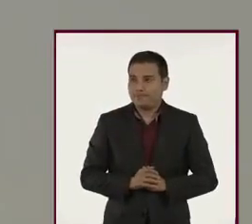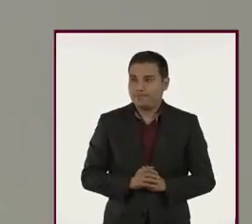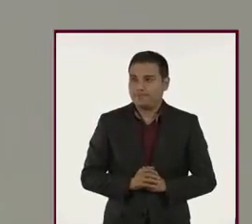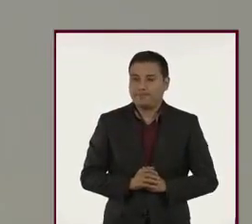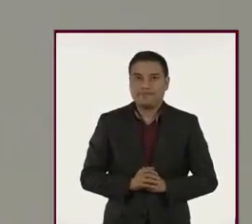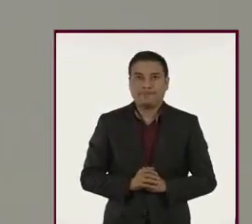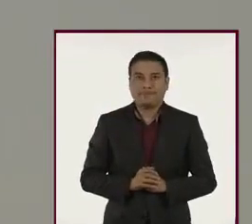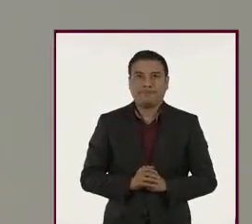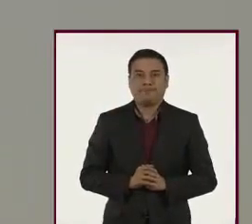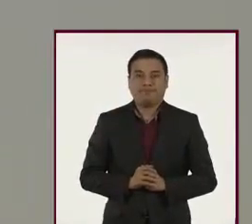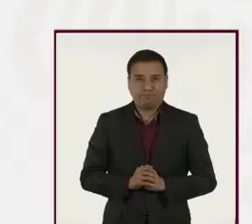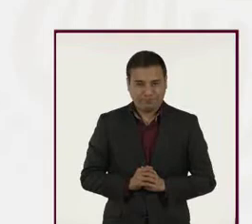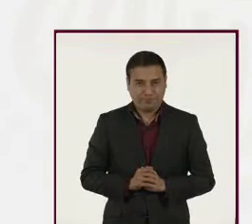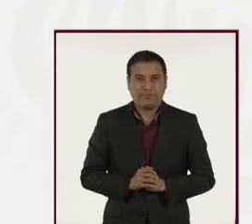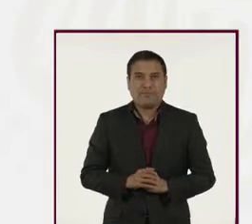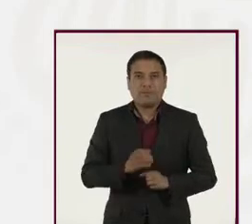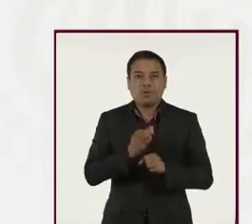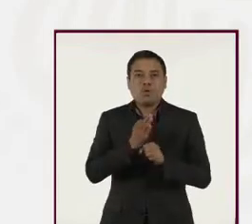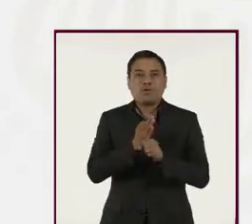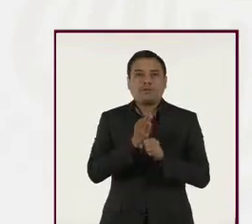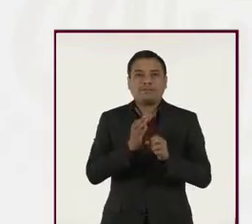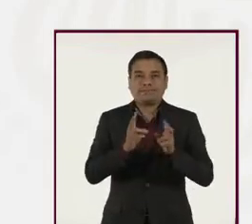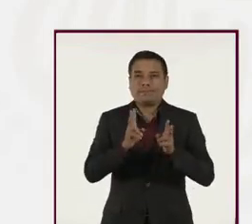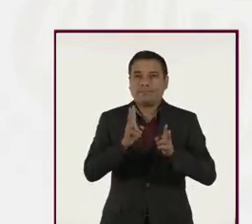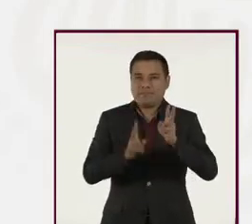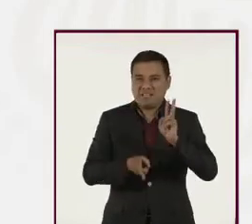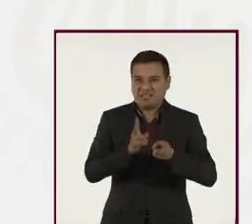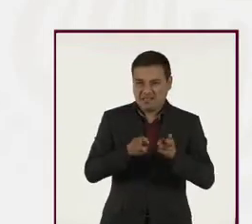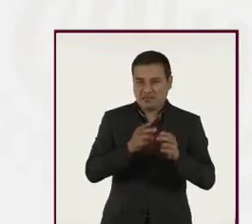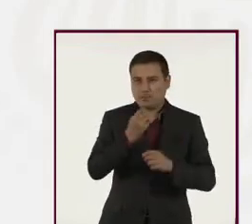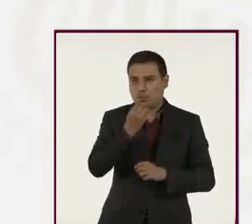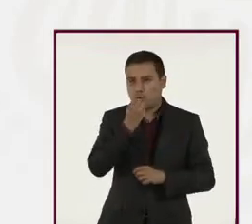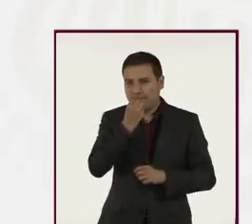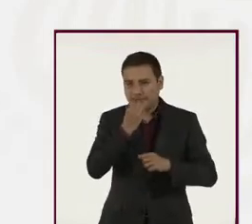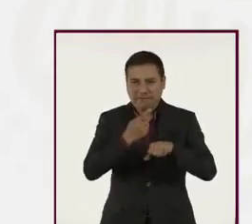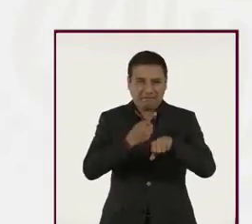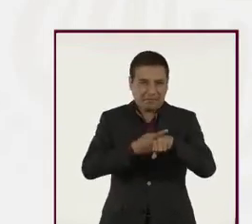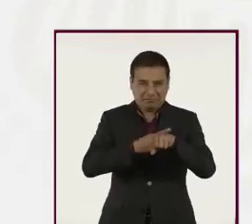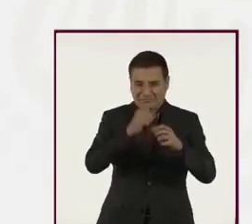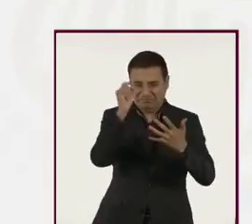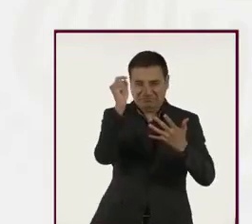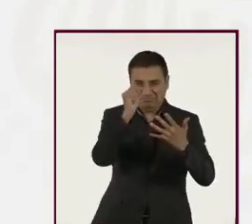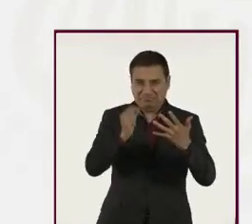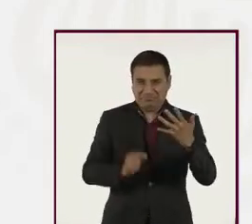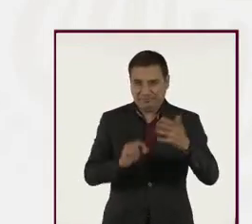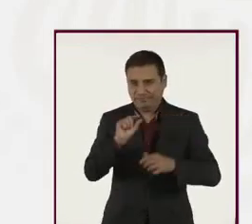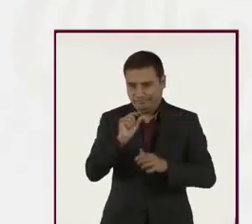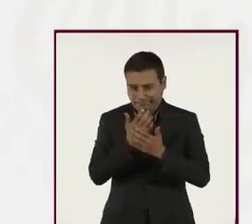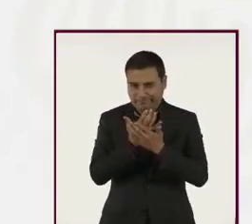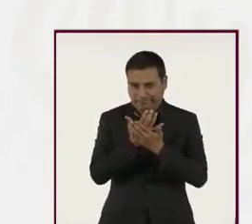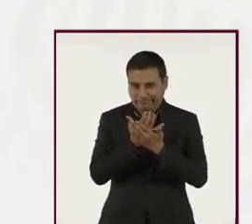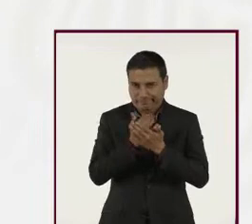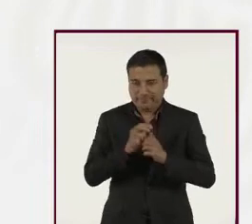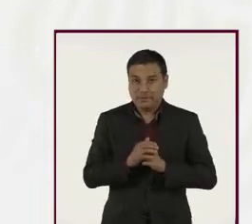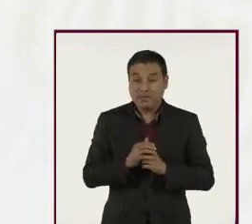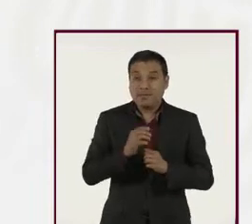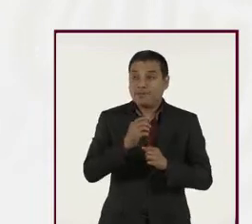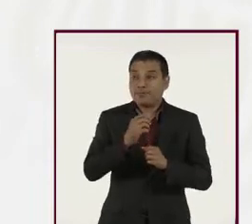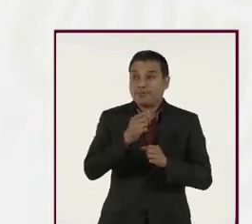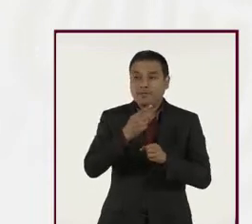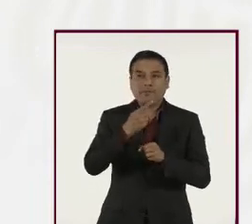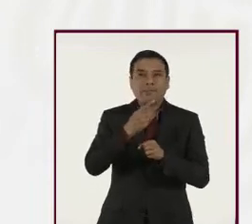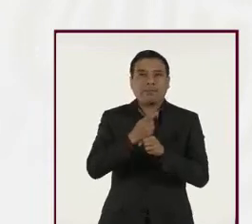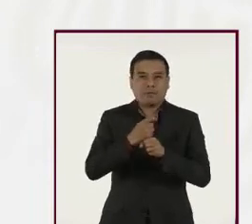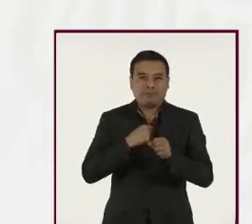Ahora, antes de pasar a hablar de cada uno de los padecimientos, quisiera que habláramos de la importancia en números. A